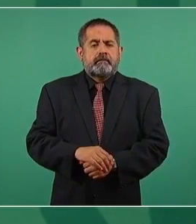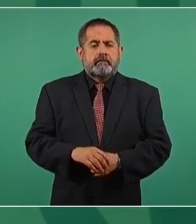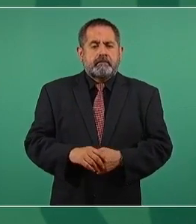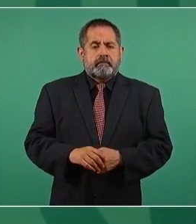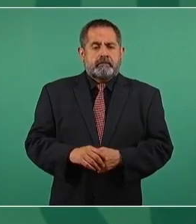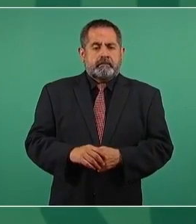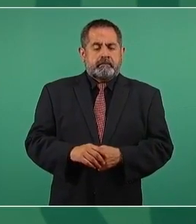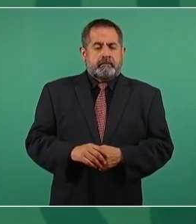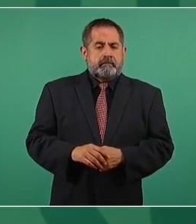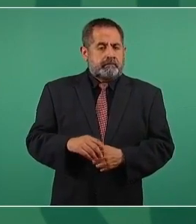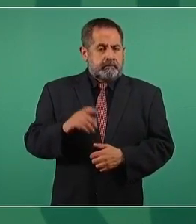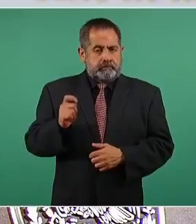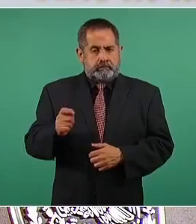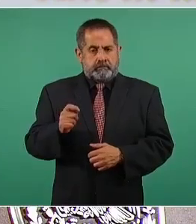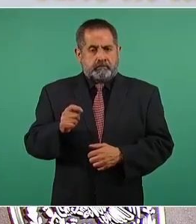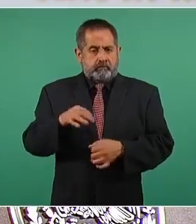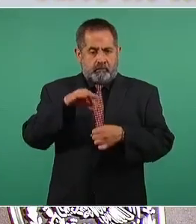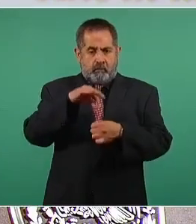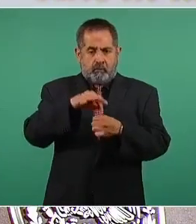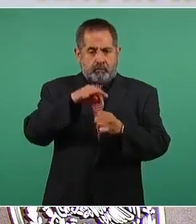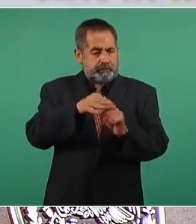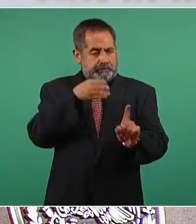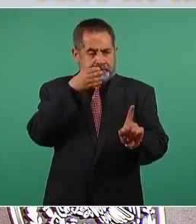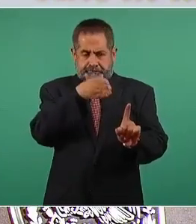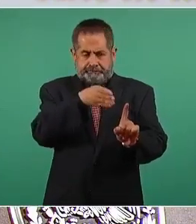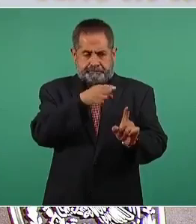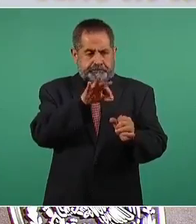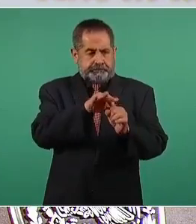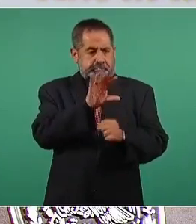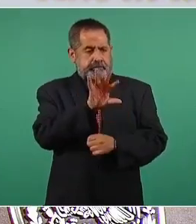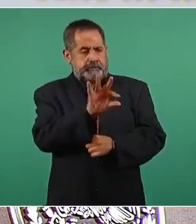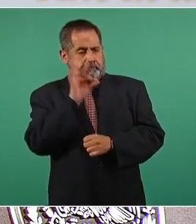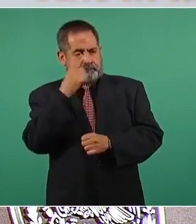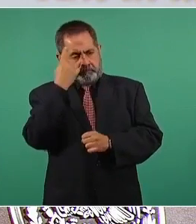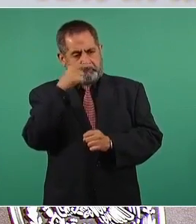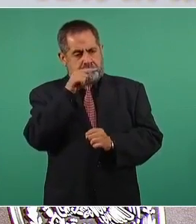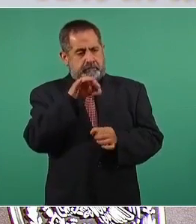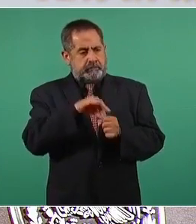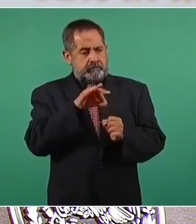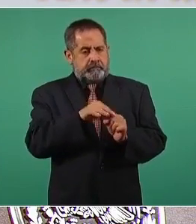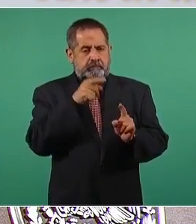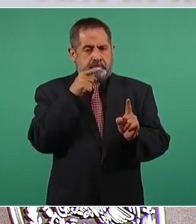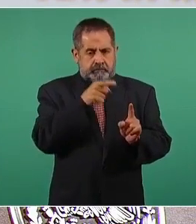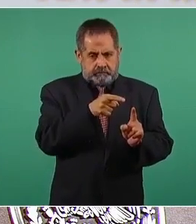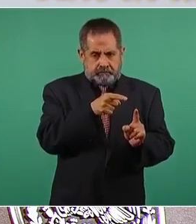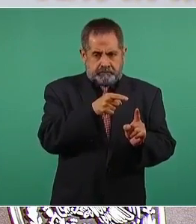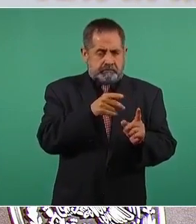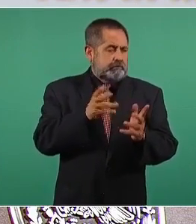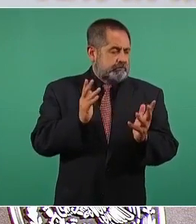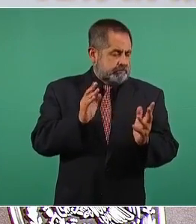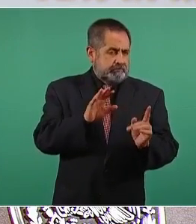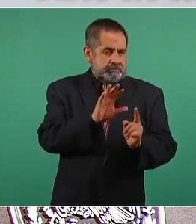Que tiene que ver con los votos directos de la gente.